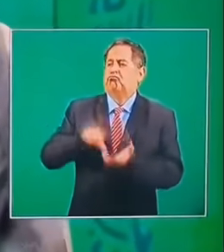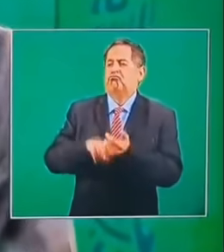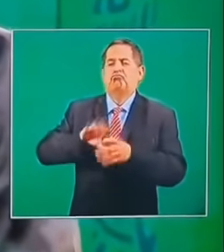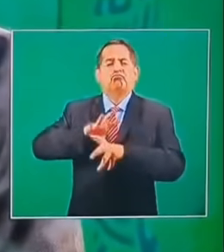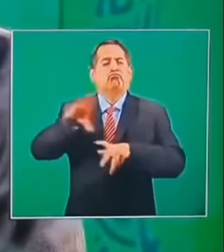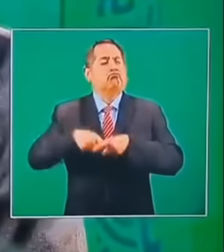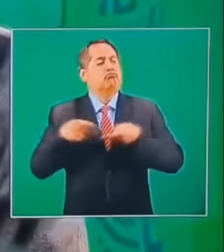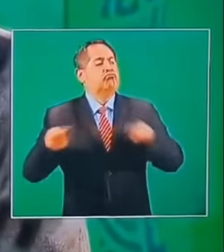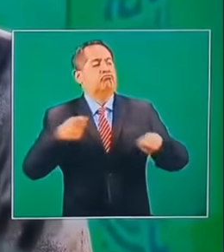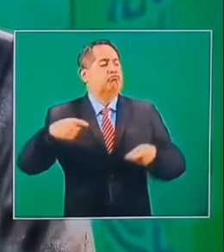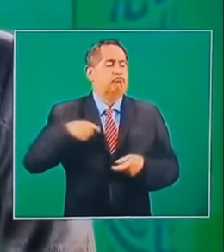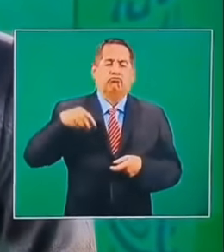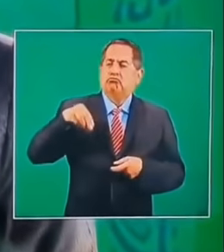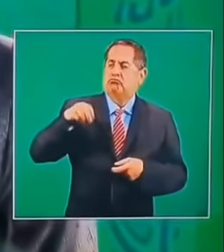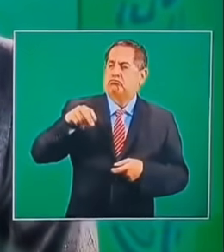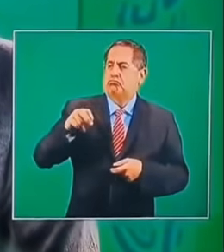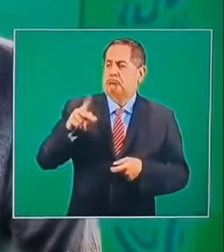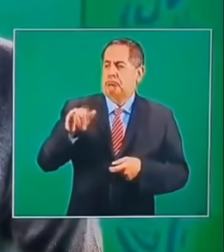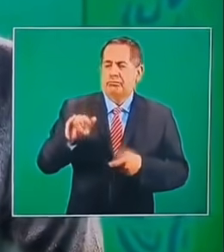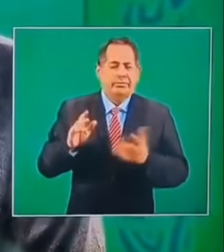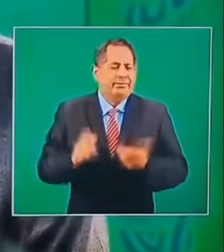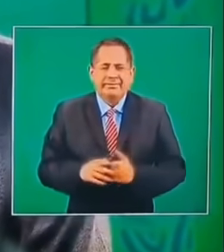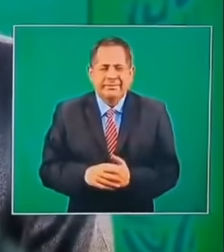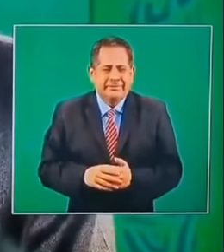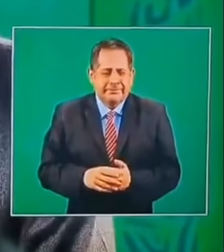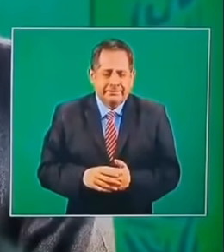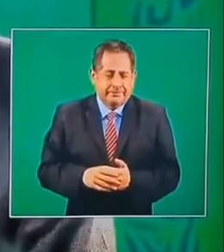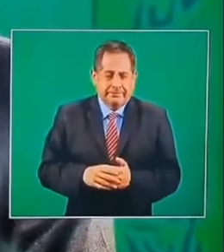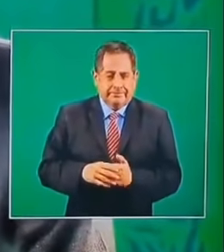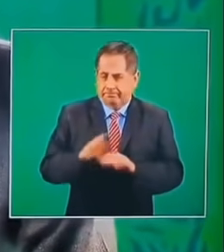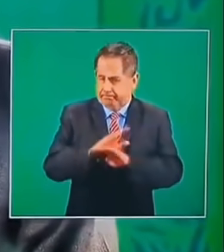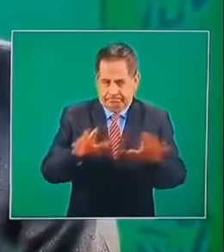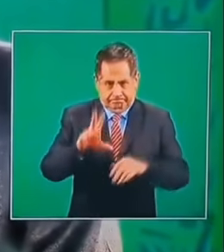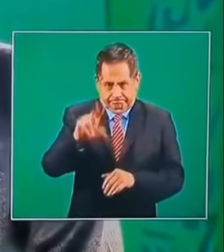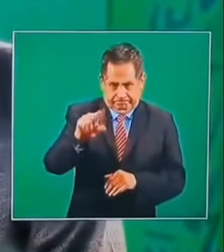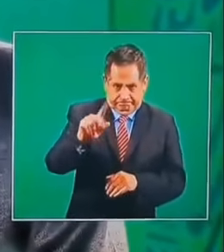monopolio de la aplicación de las vacunas. No.